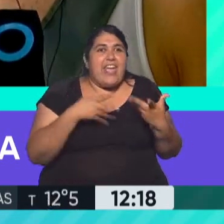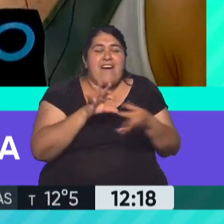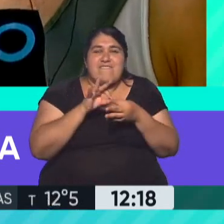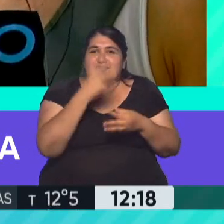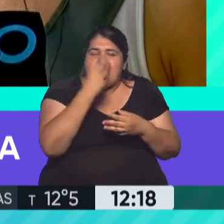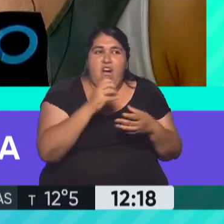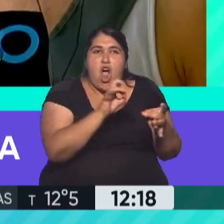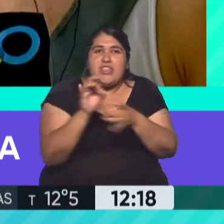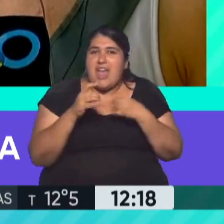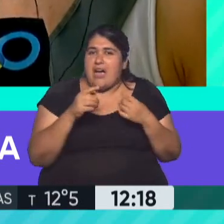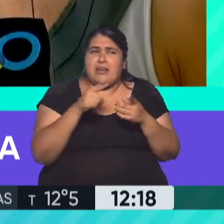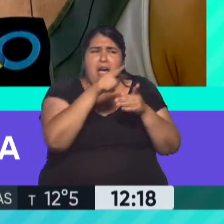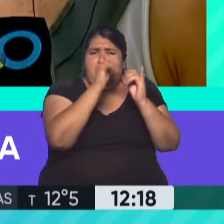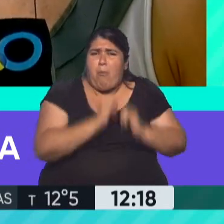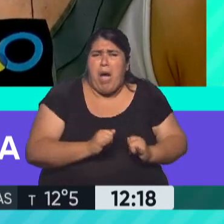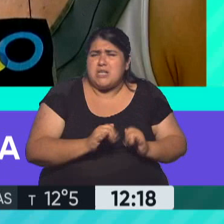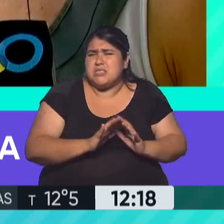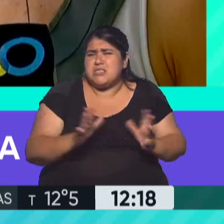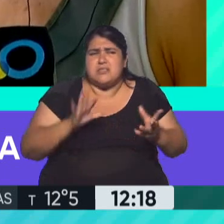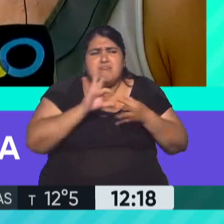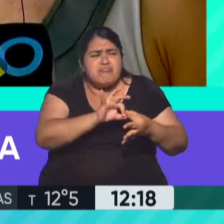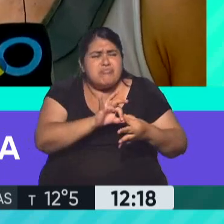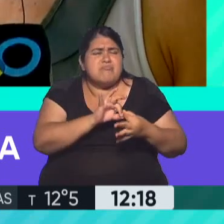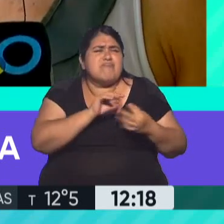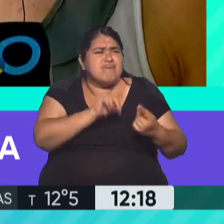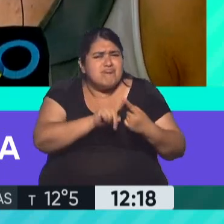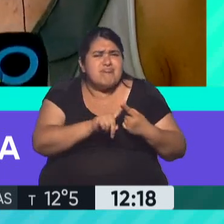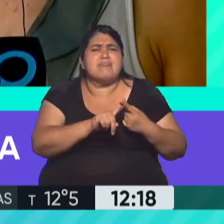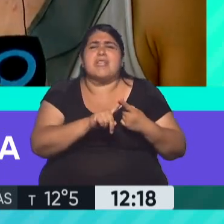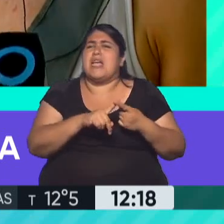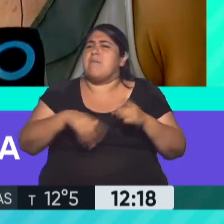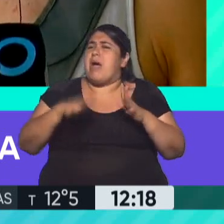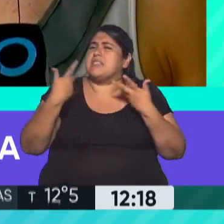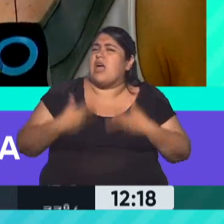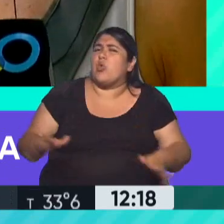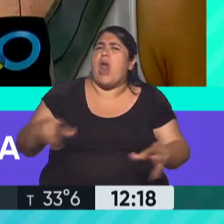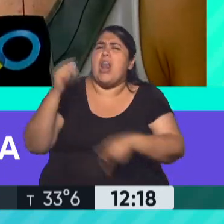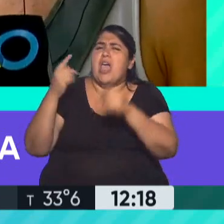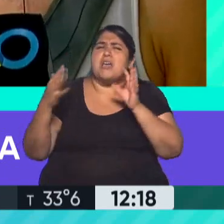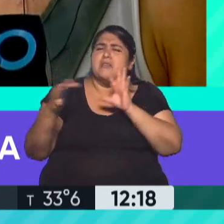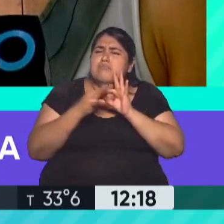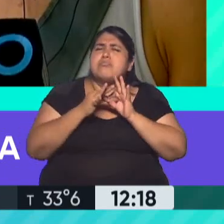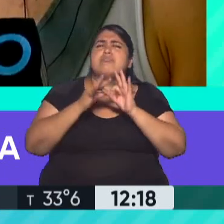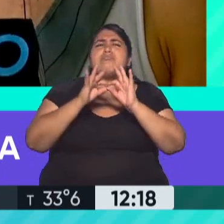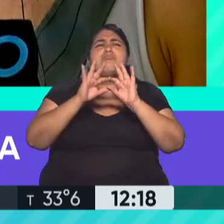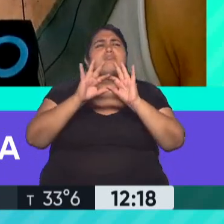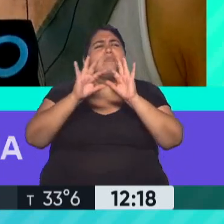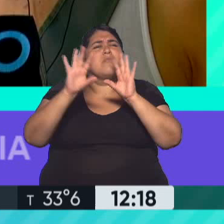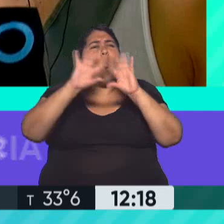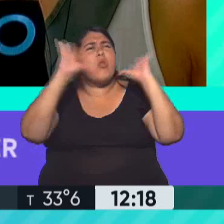Y mucha paz, y mucha conexión. Mucha conexión con la naturaleza, mucha conexión con el cosmos,